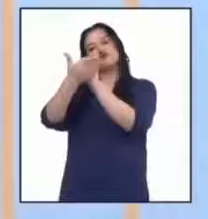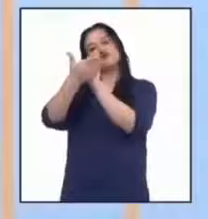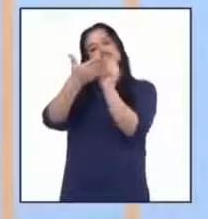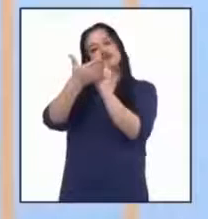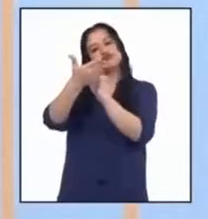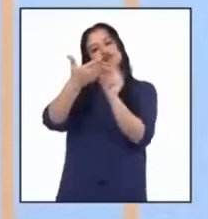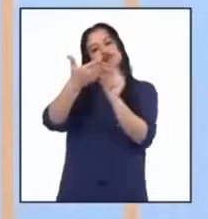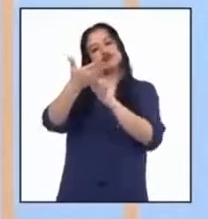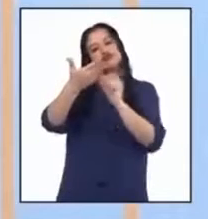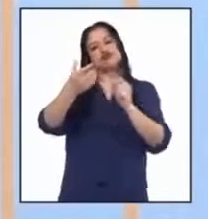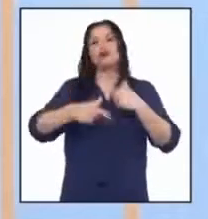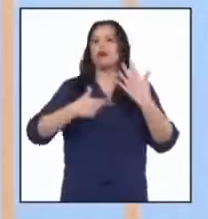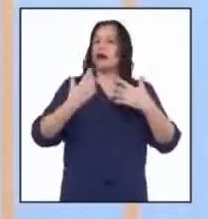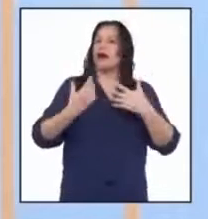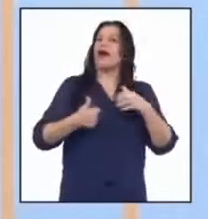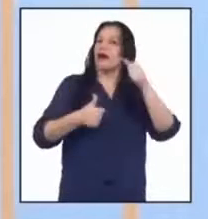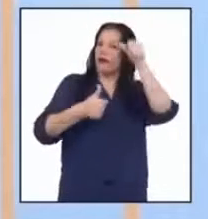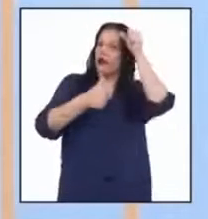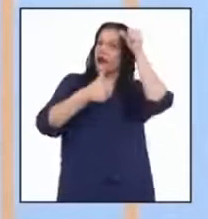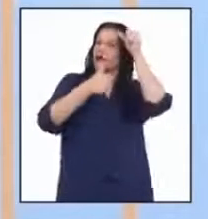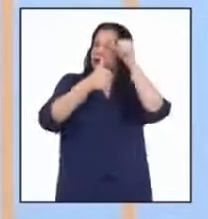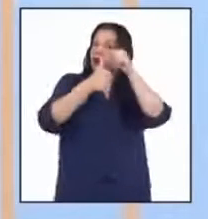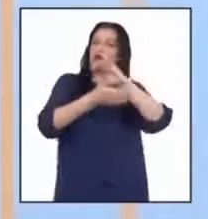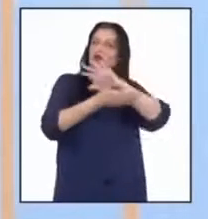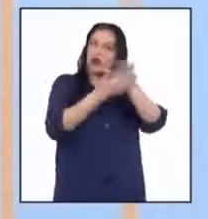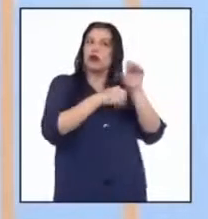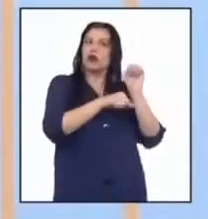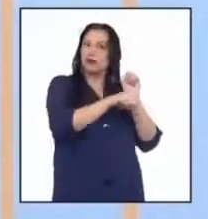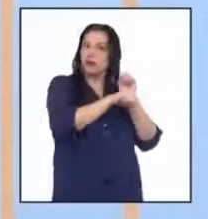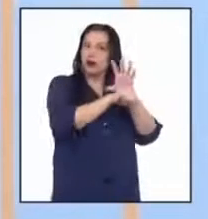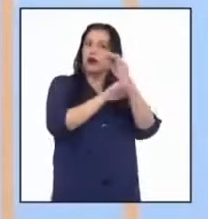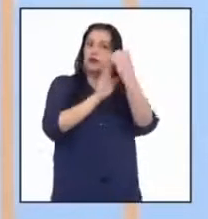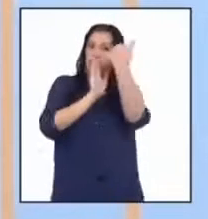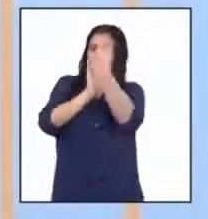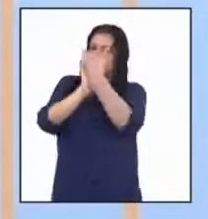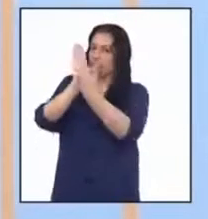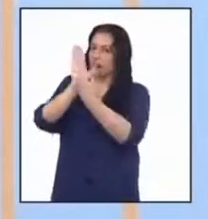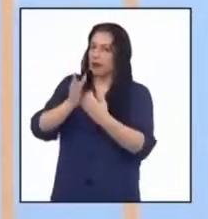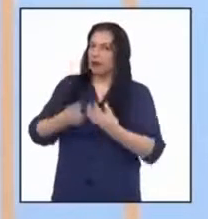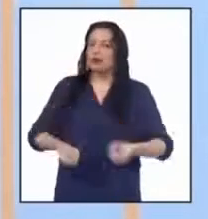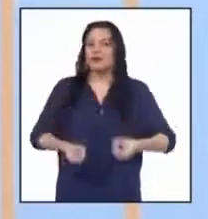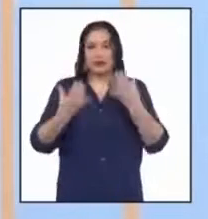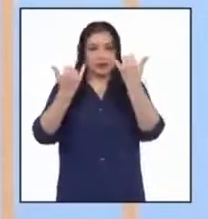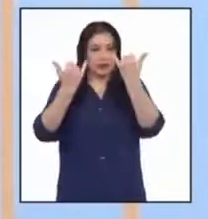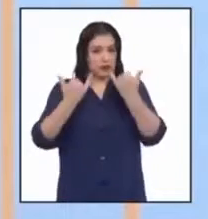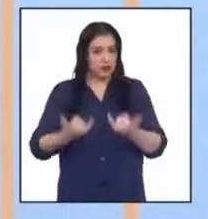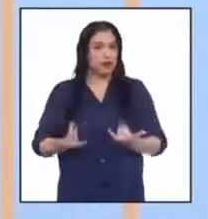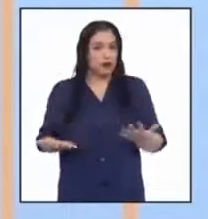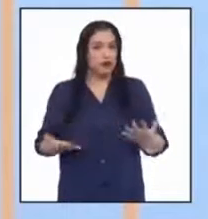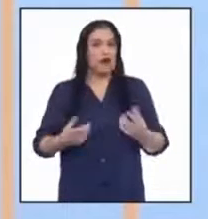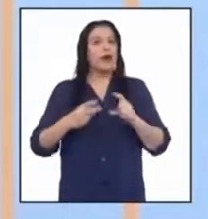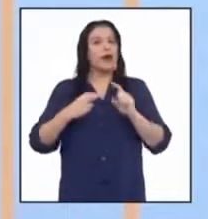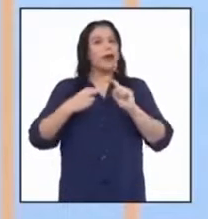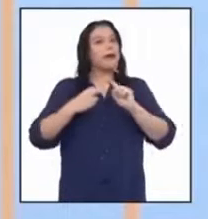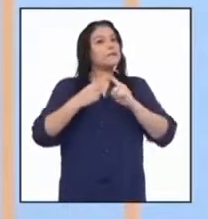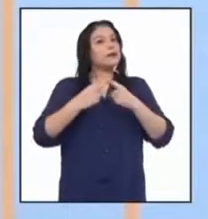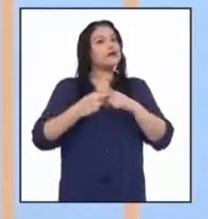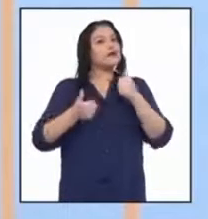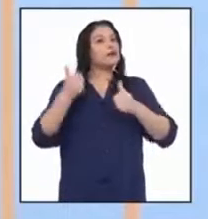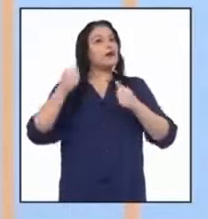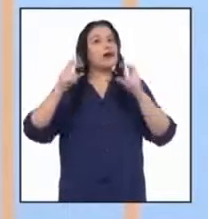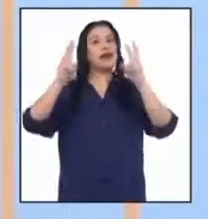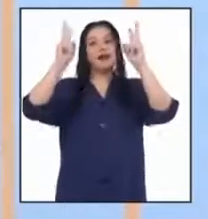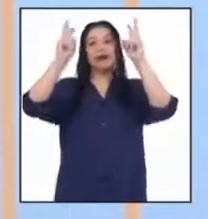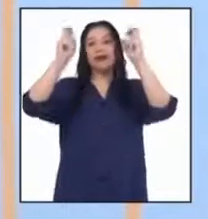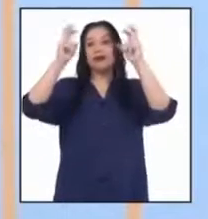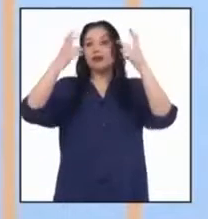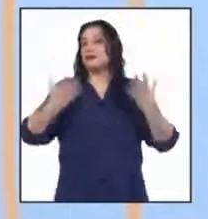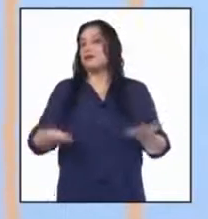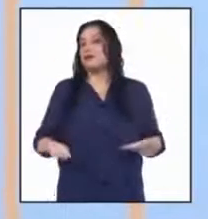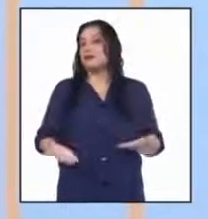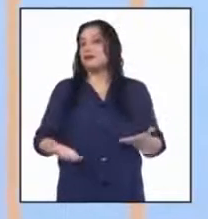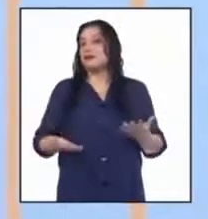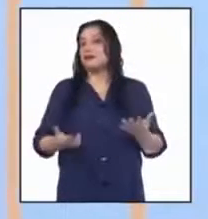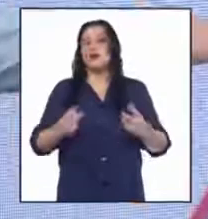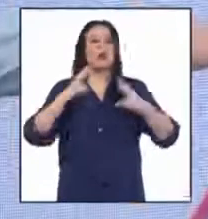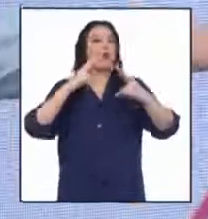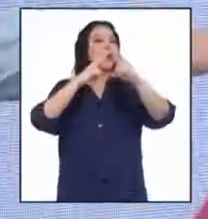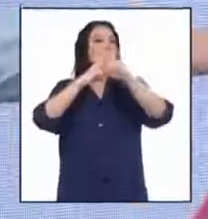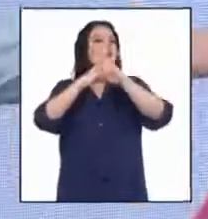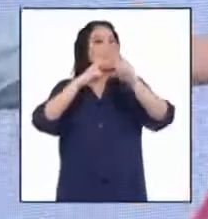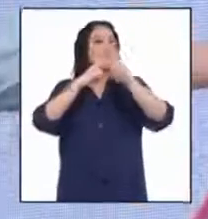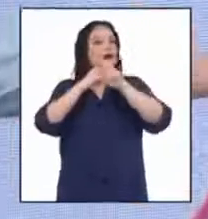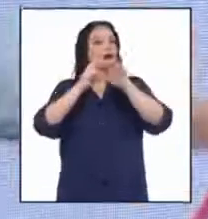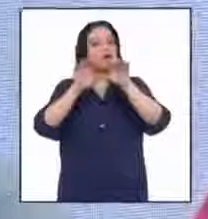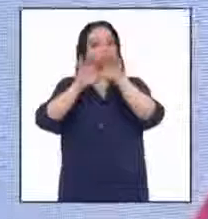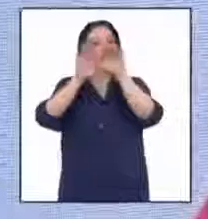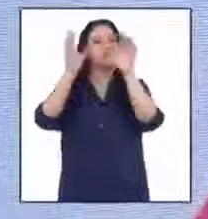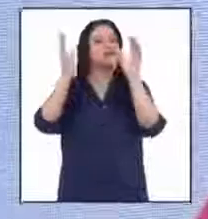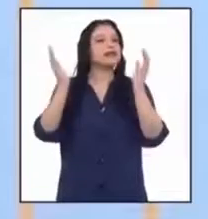monólogo, siguiendo las indicaciones que se les dieron en este programa, empezando por el tema, que es cuidado de